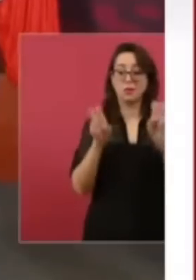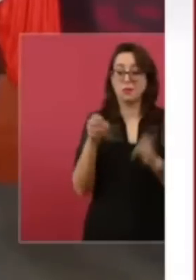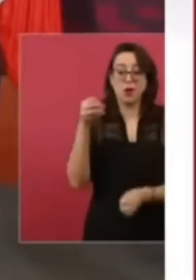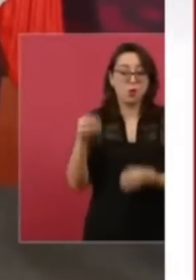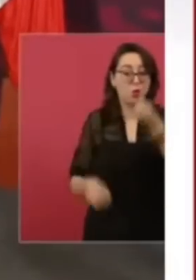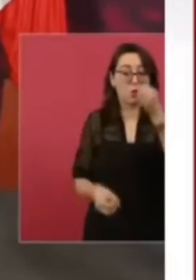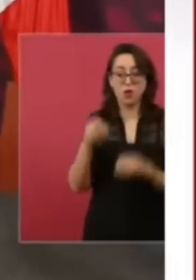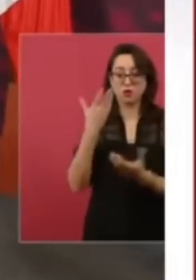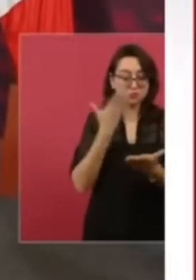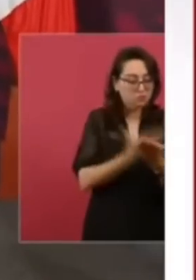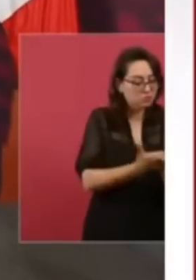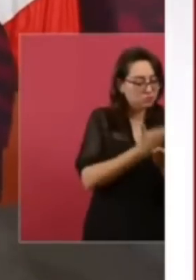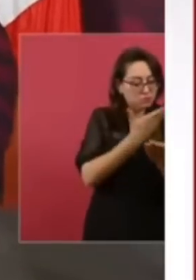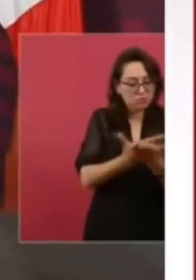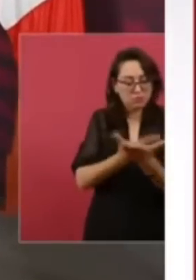una jueza, creo,